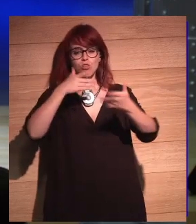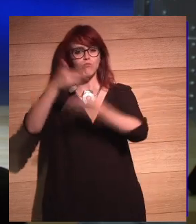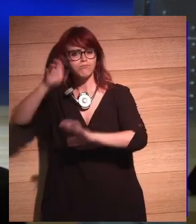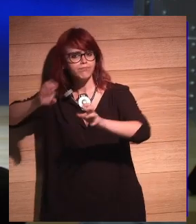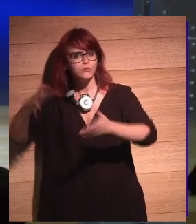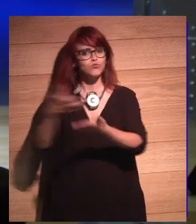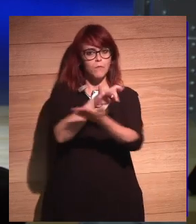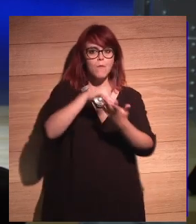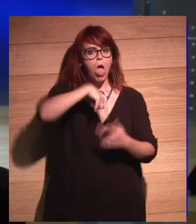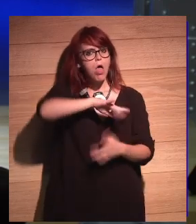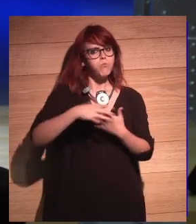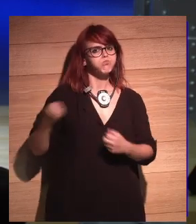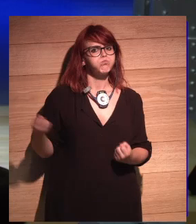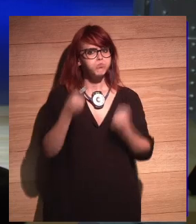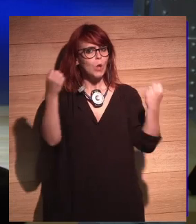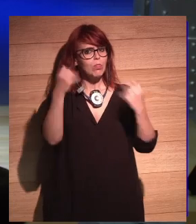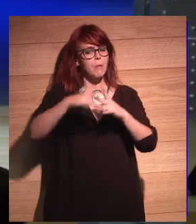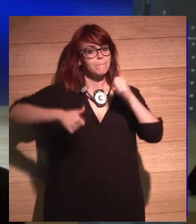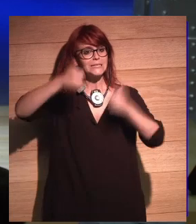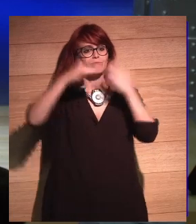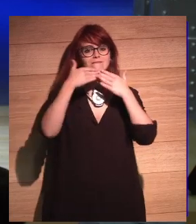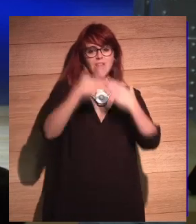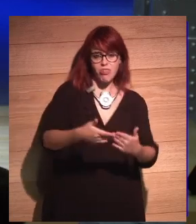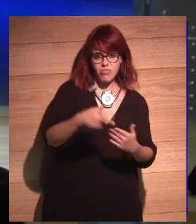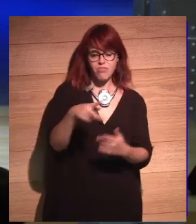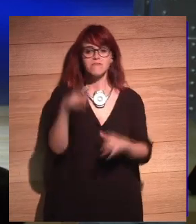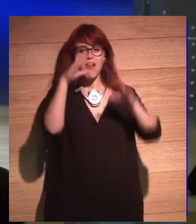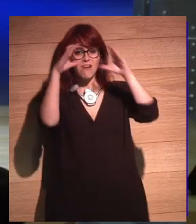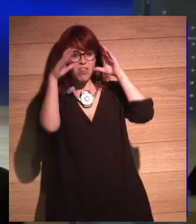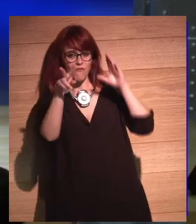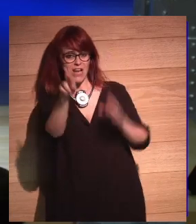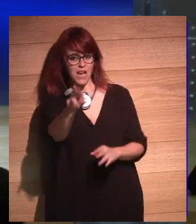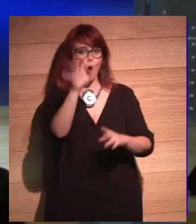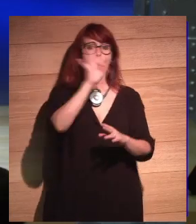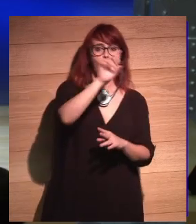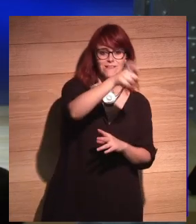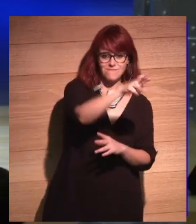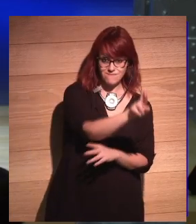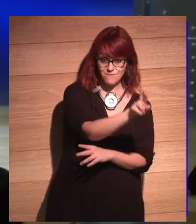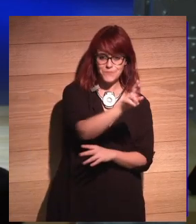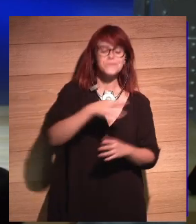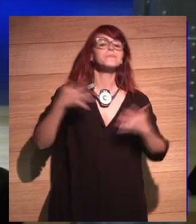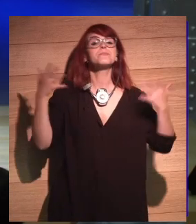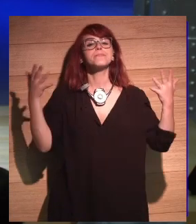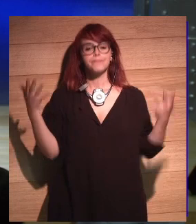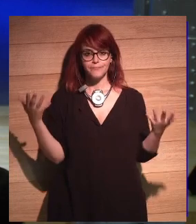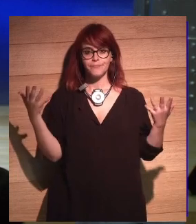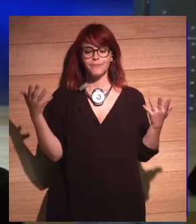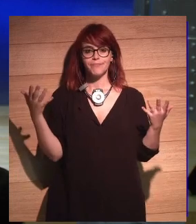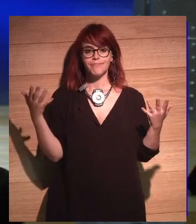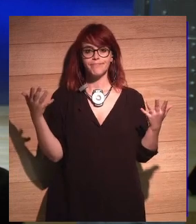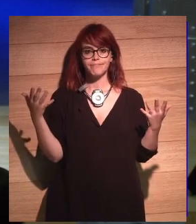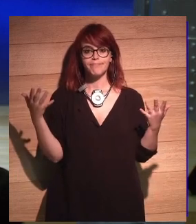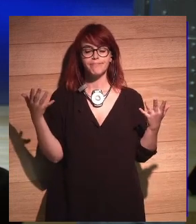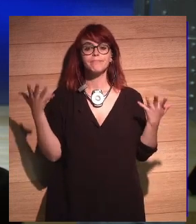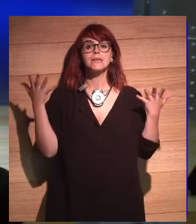potencial del que estamos viendo ahora mismo con la realidad virtual y, en última instancia, la realidad aumentada. Entonces, nos